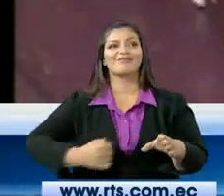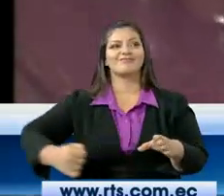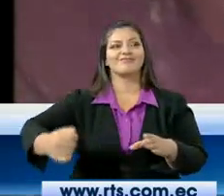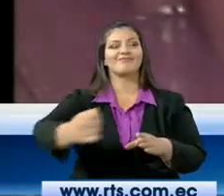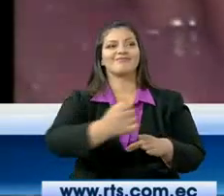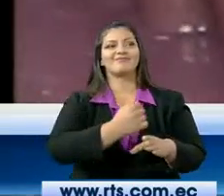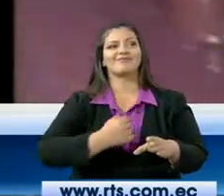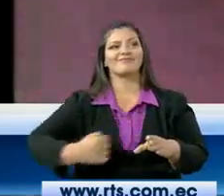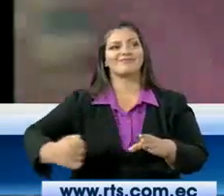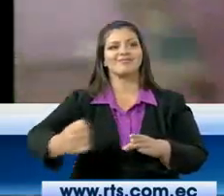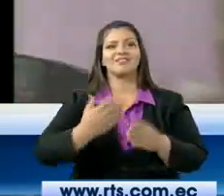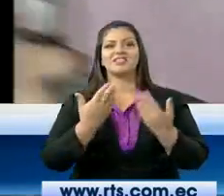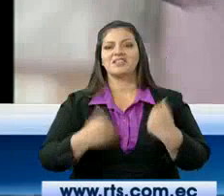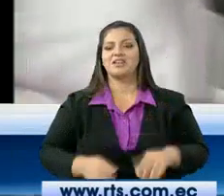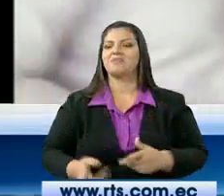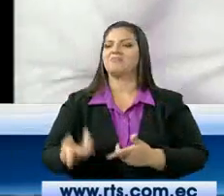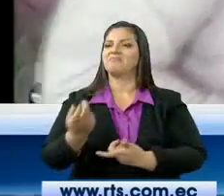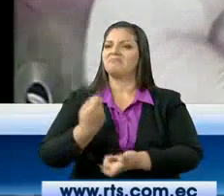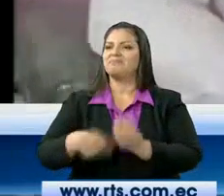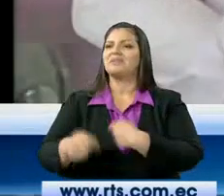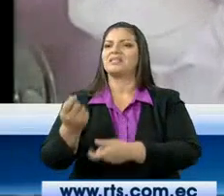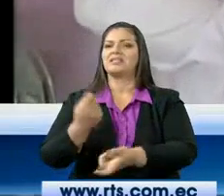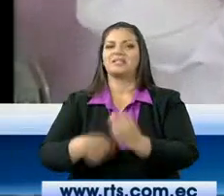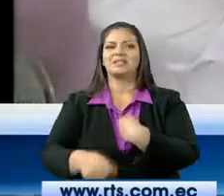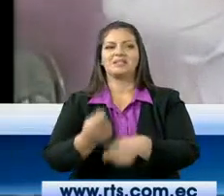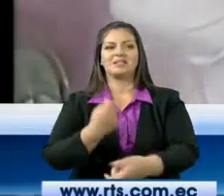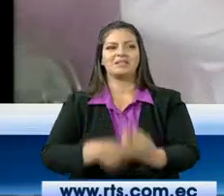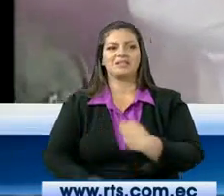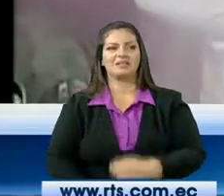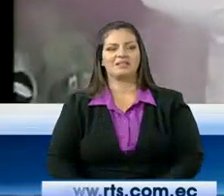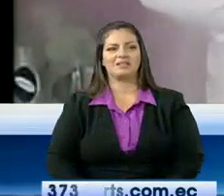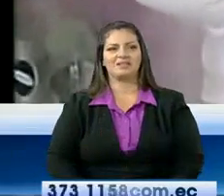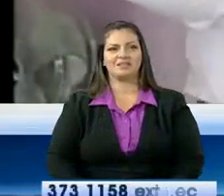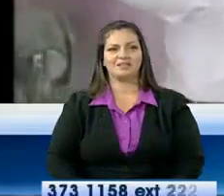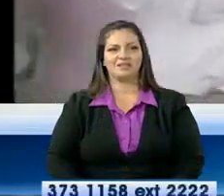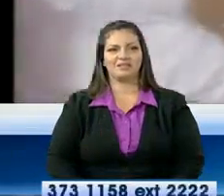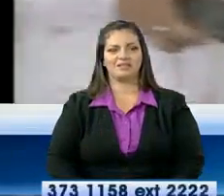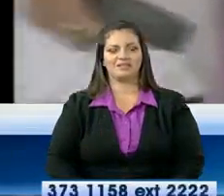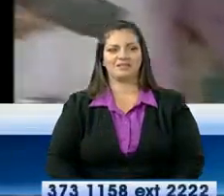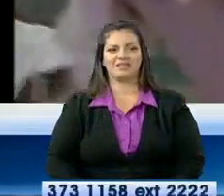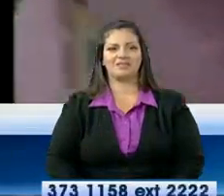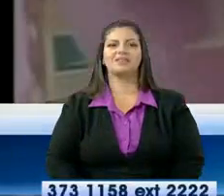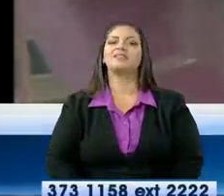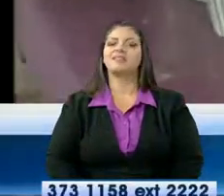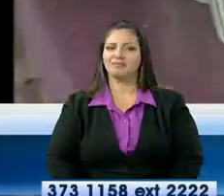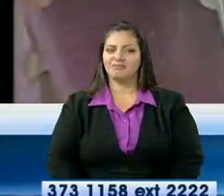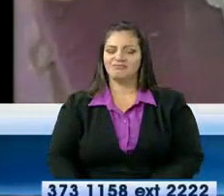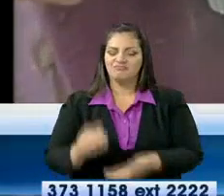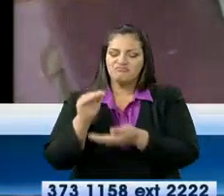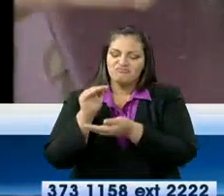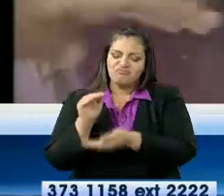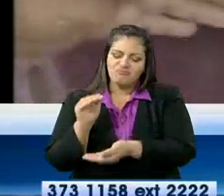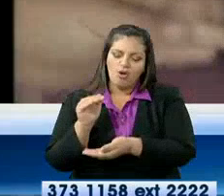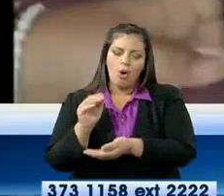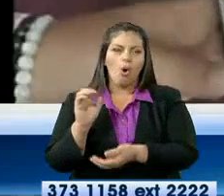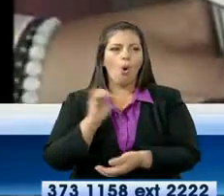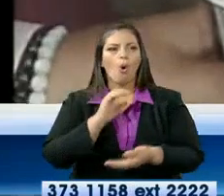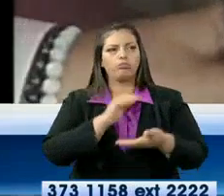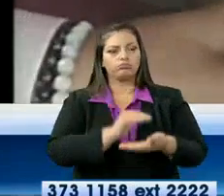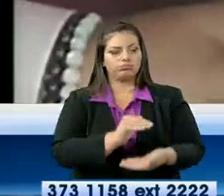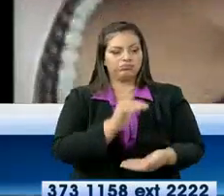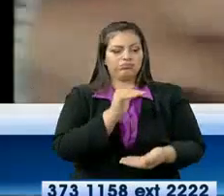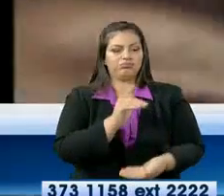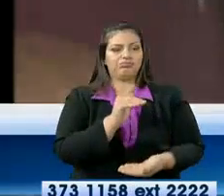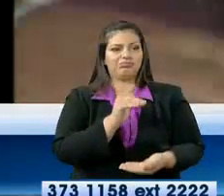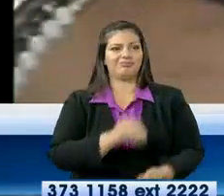quiere un vasito o si gente como yo... Compra de dos tarrinas en dos tarrinas porque le gusta bastante. Creo que aquí, por ejemplo, la